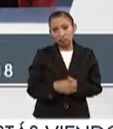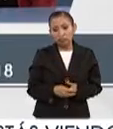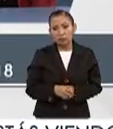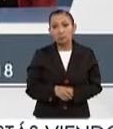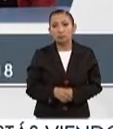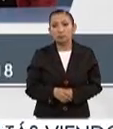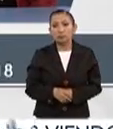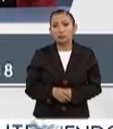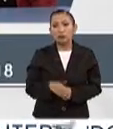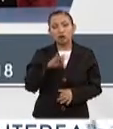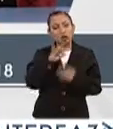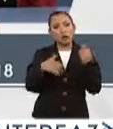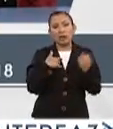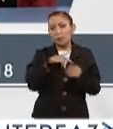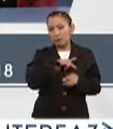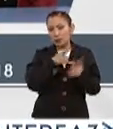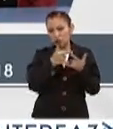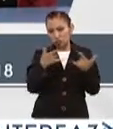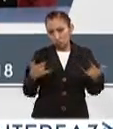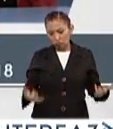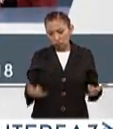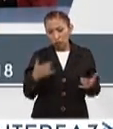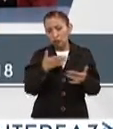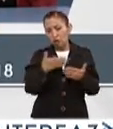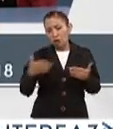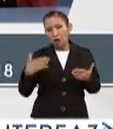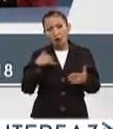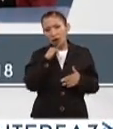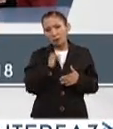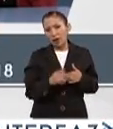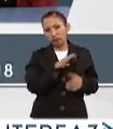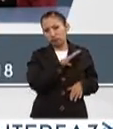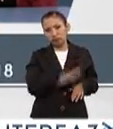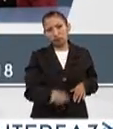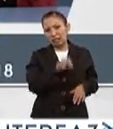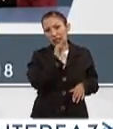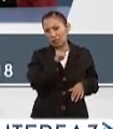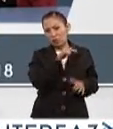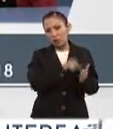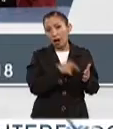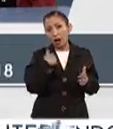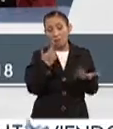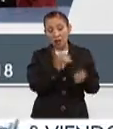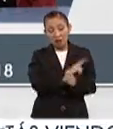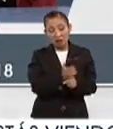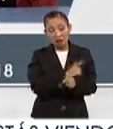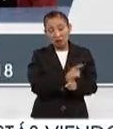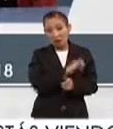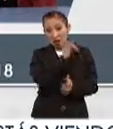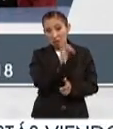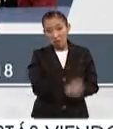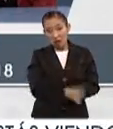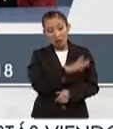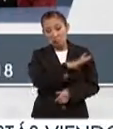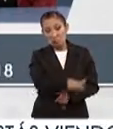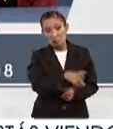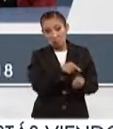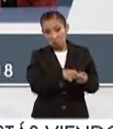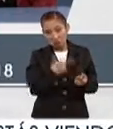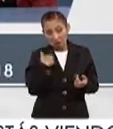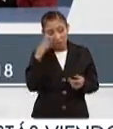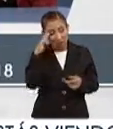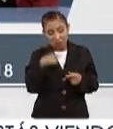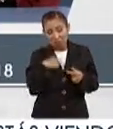superdotados. Bueno, durante toda mi trayectoria, a mí nunca me han rechazado en ninguna. Por ejemplo, en mi licenciatura nunca me rechazaron